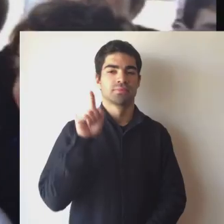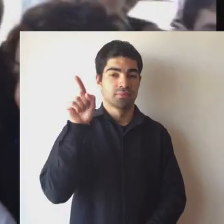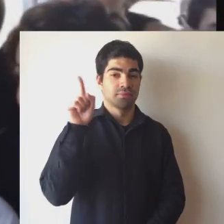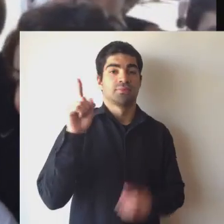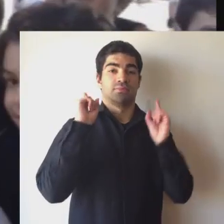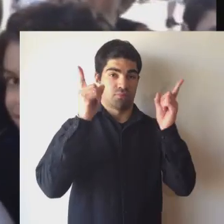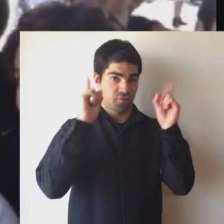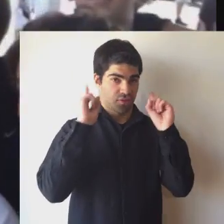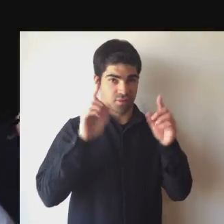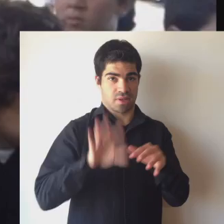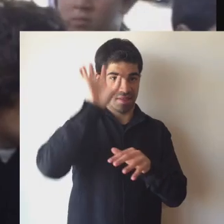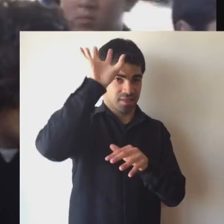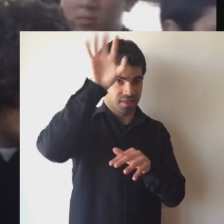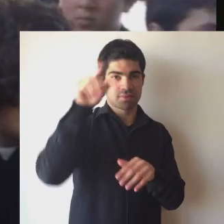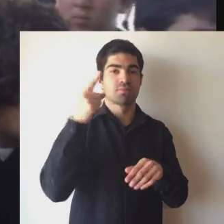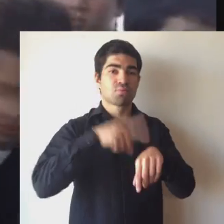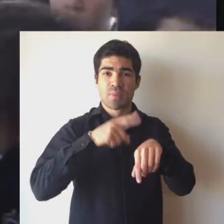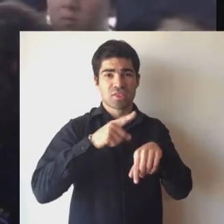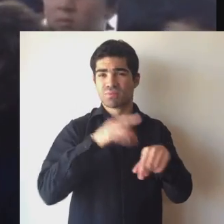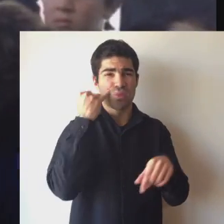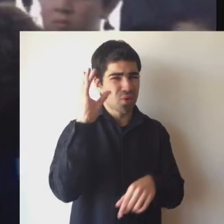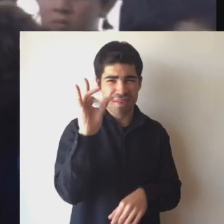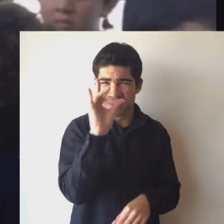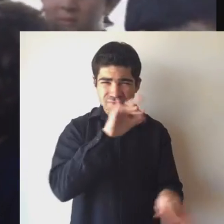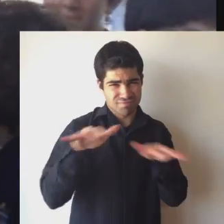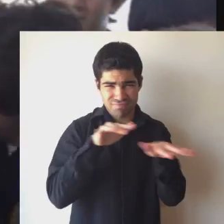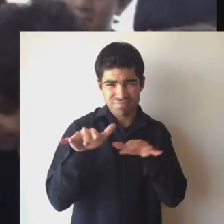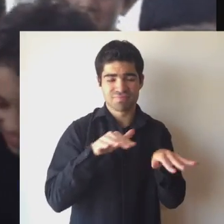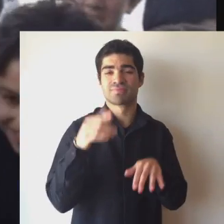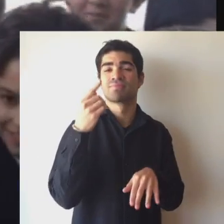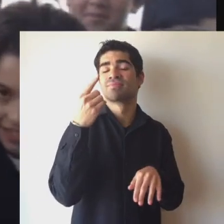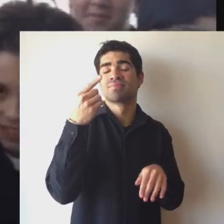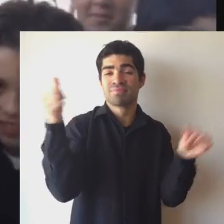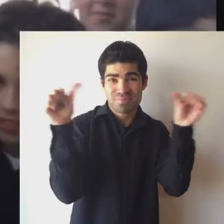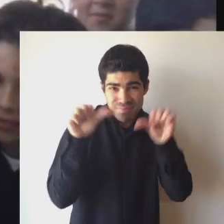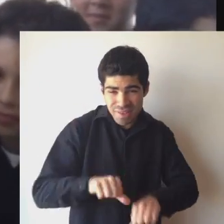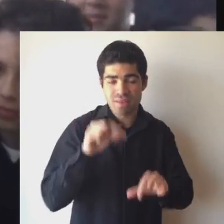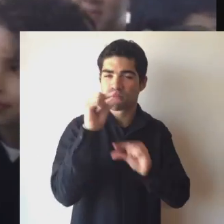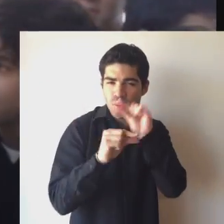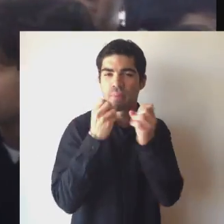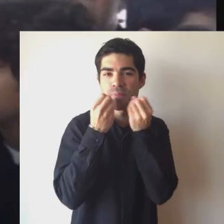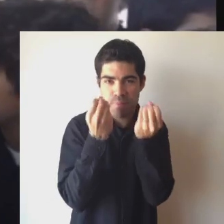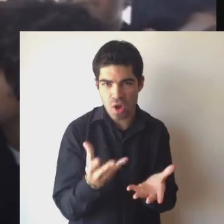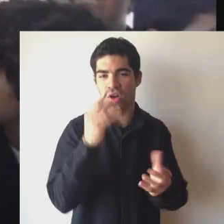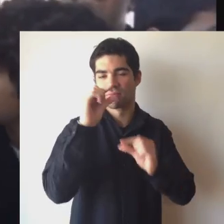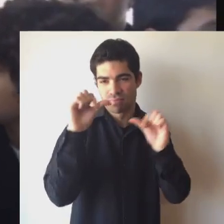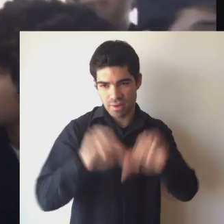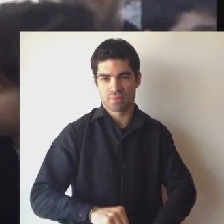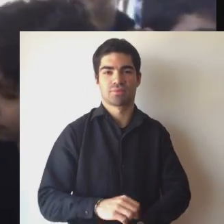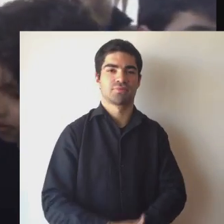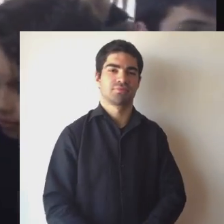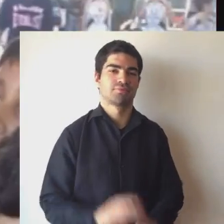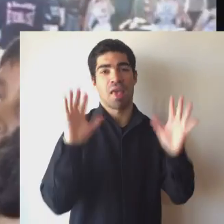Profesor de la escuela de básquet del Club Las Heras. En este club se vivieron momentos muy difíciles. Ahora estamos, bueno, recuperando lo